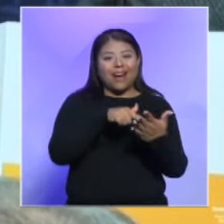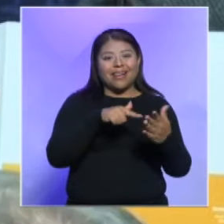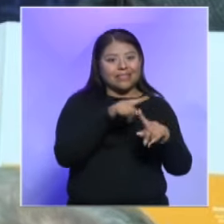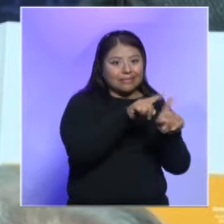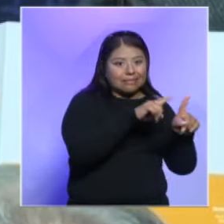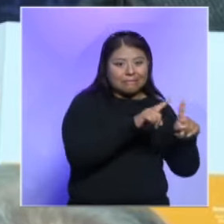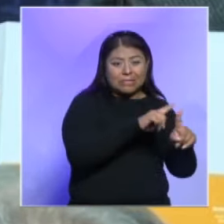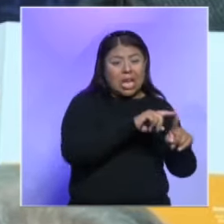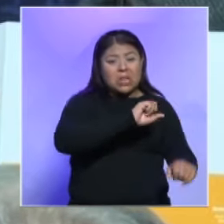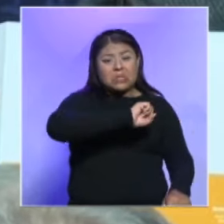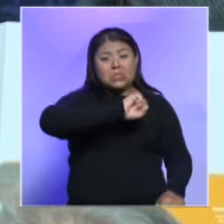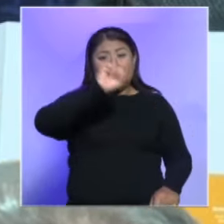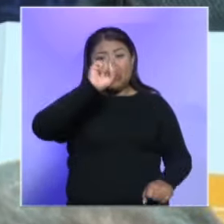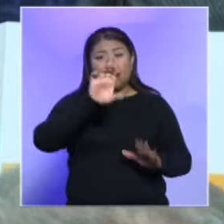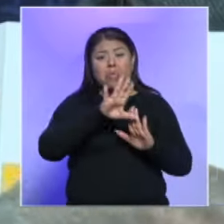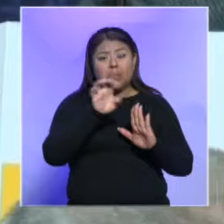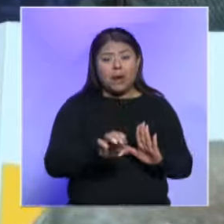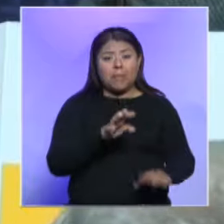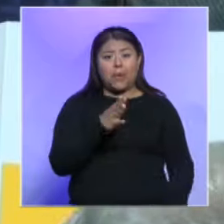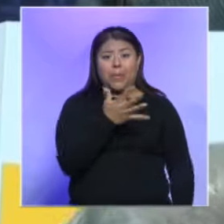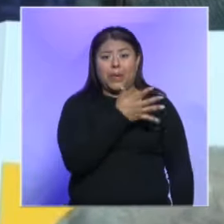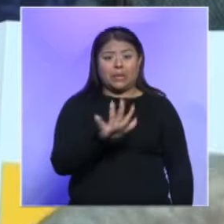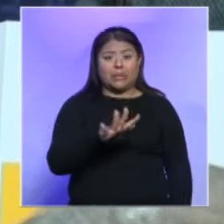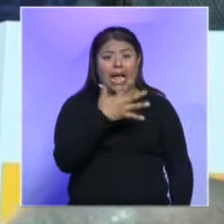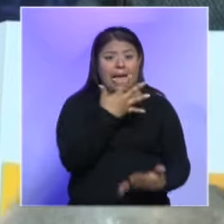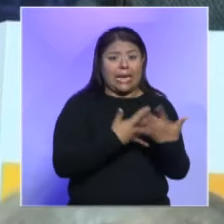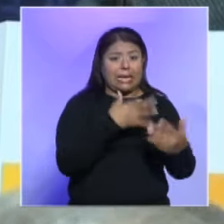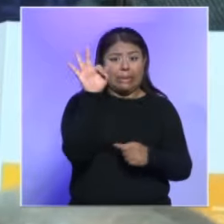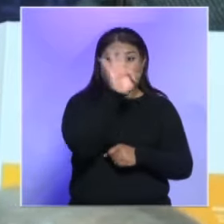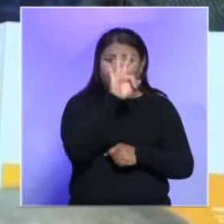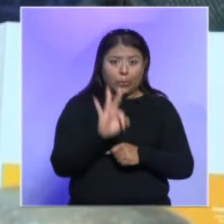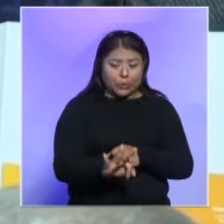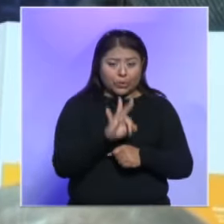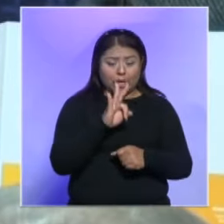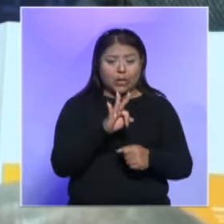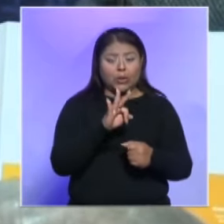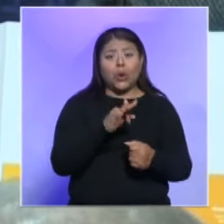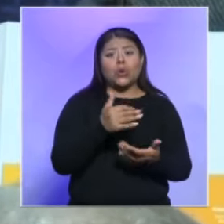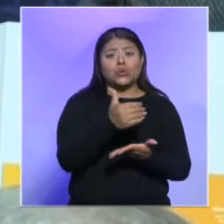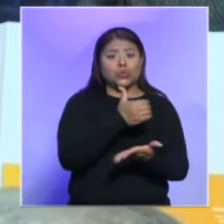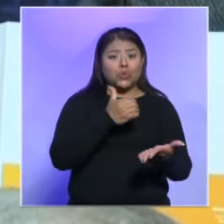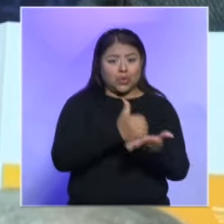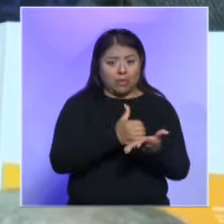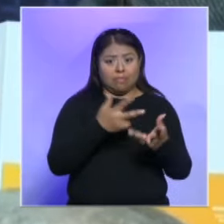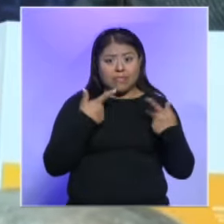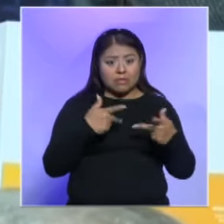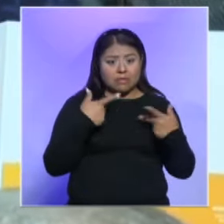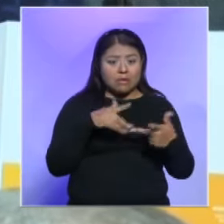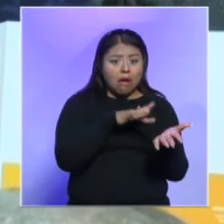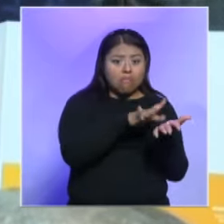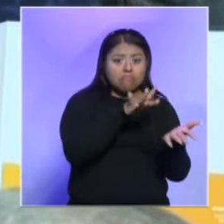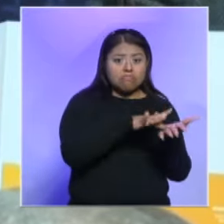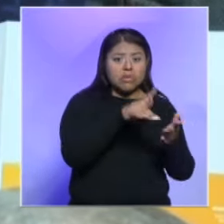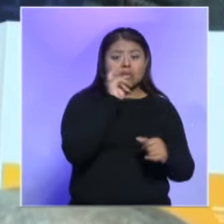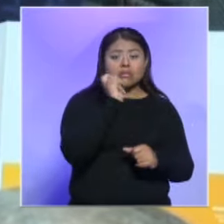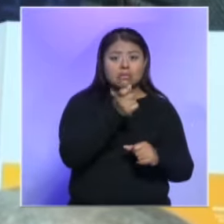de apoyo ciudadano hace absolutamente inviable una candidatura independiente a nivel